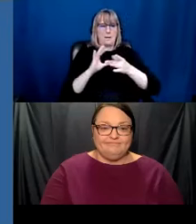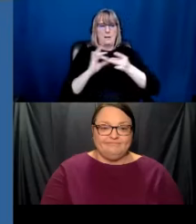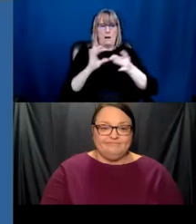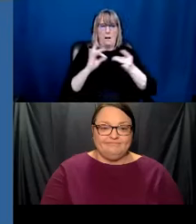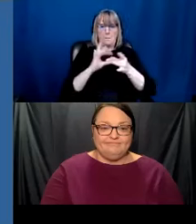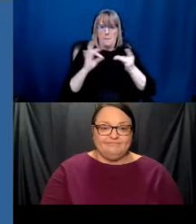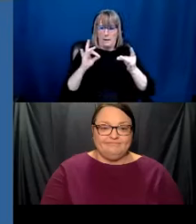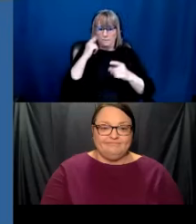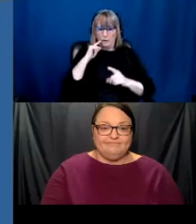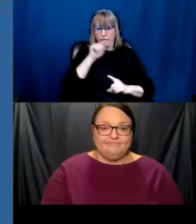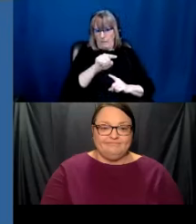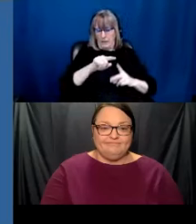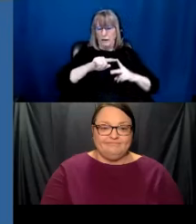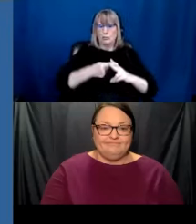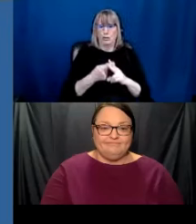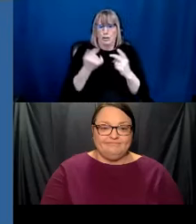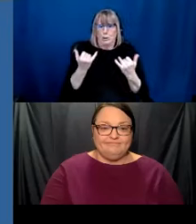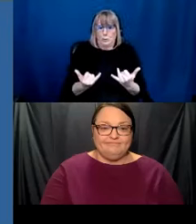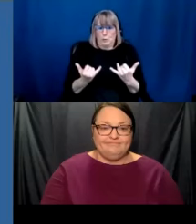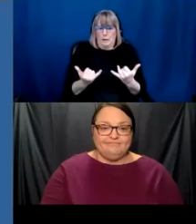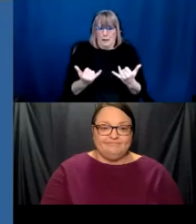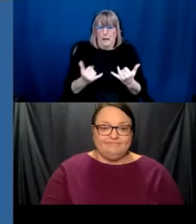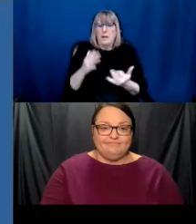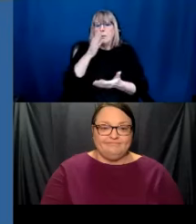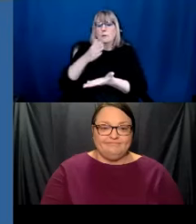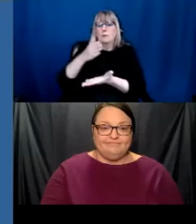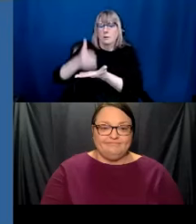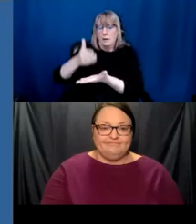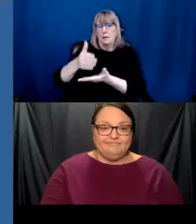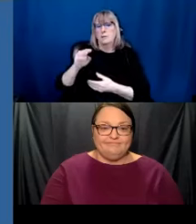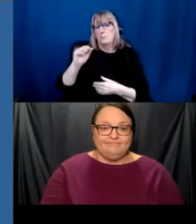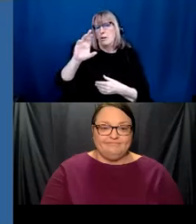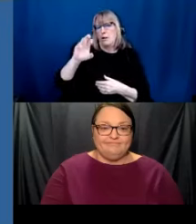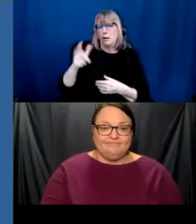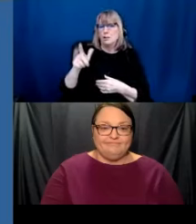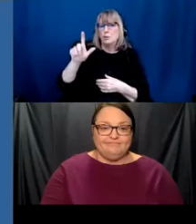son para asistencia de alquiler de emergencia.